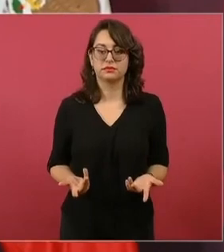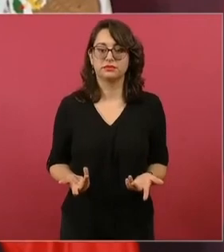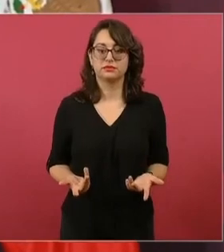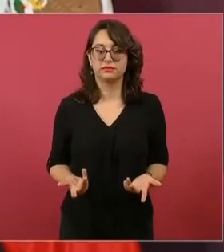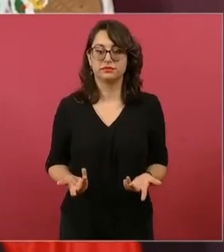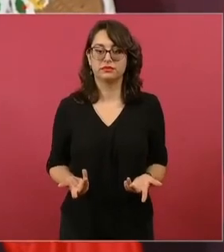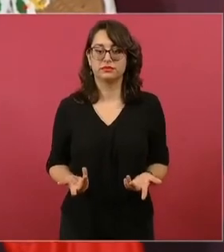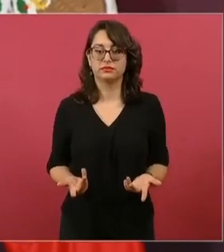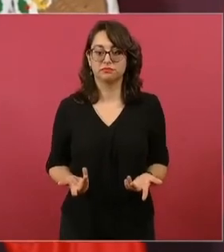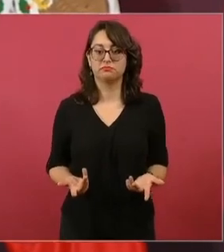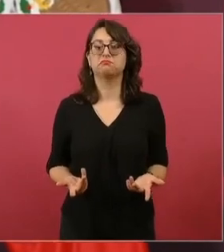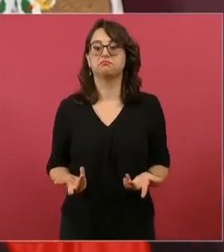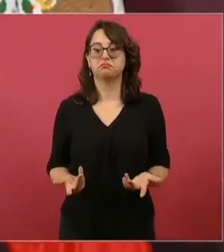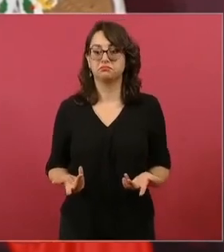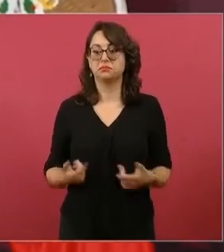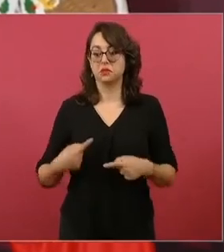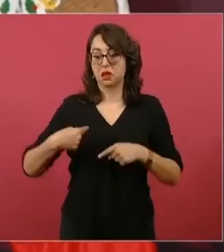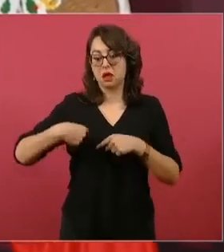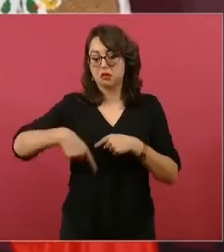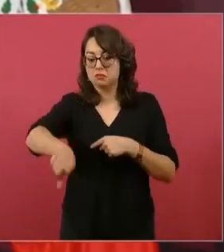que no falte el agua,